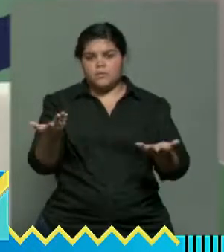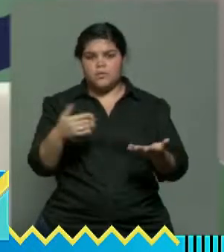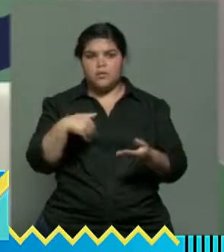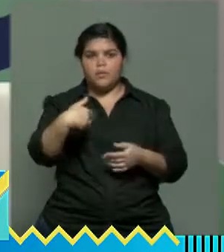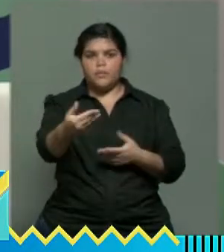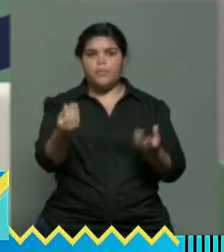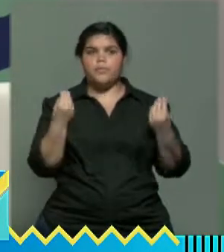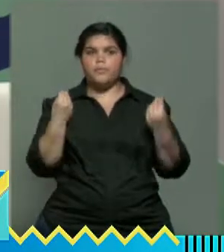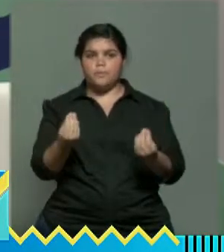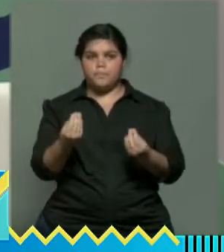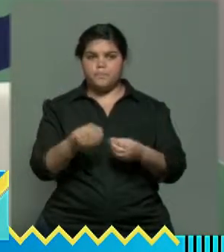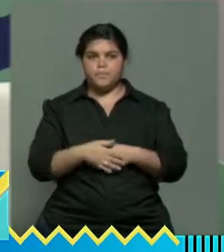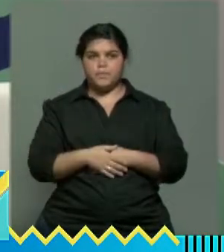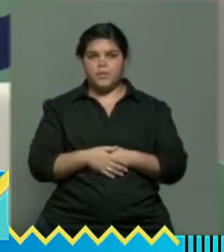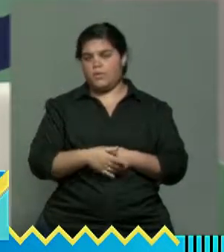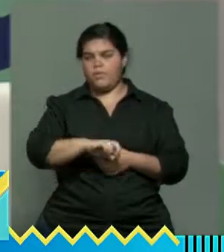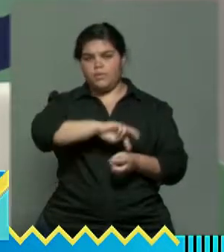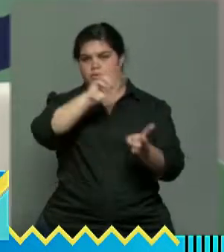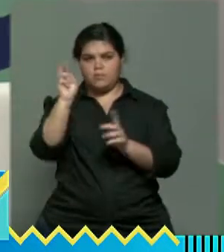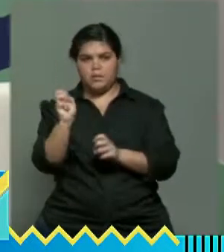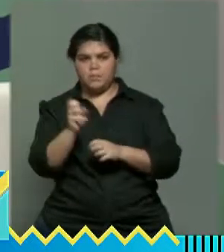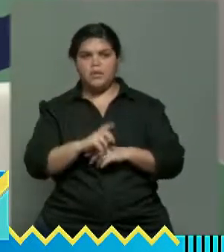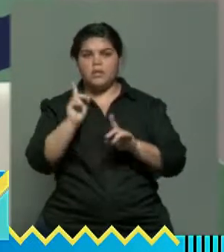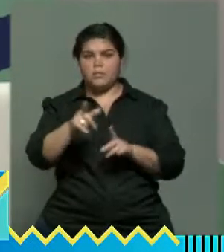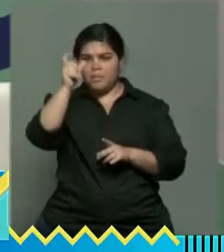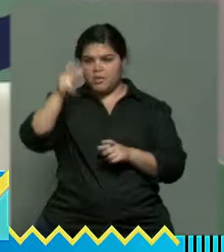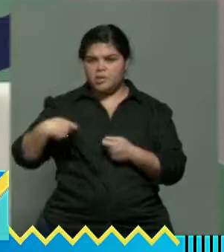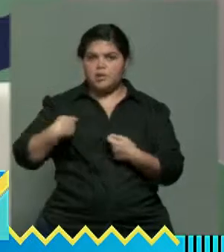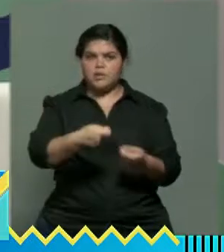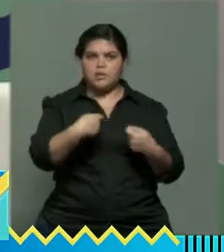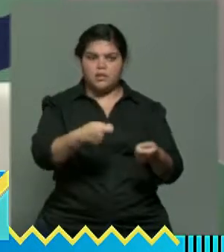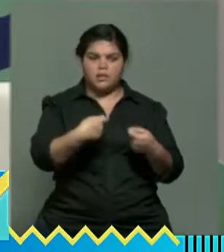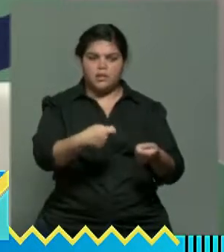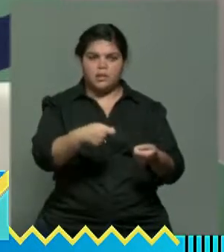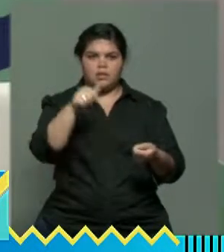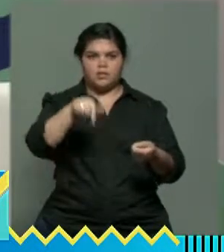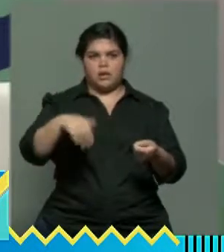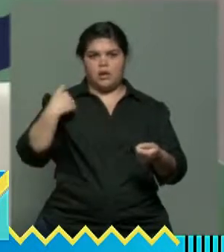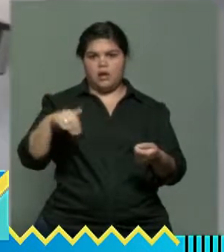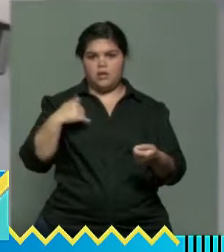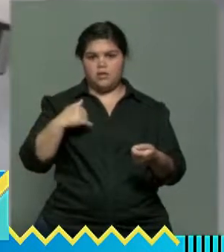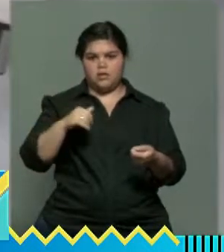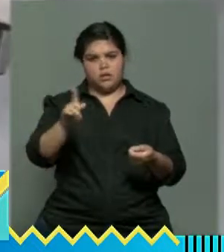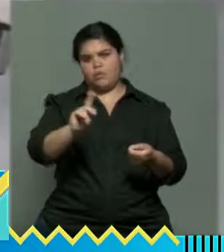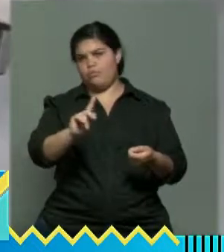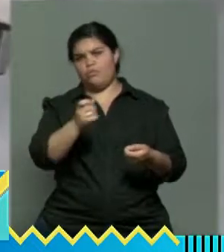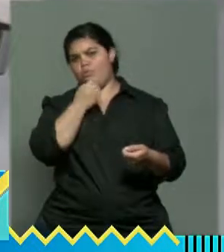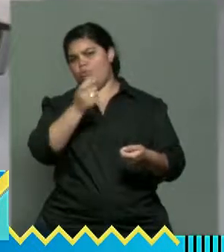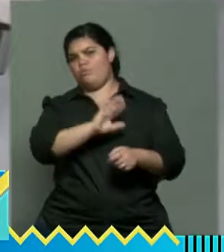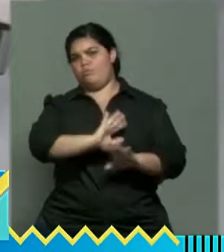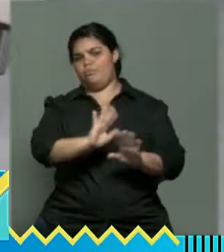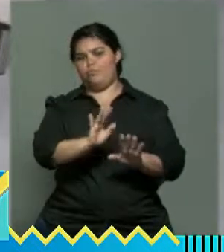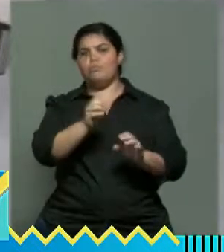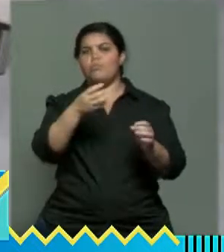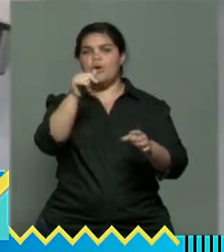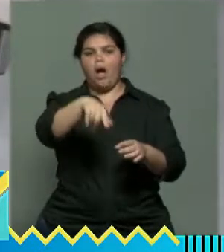Claro. O al tipo que, ponete el otro extremo, que viene a invertir y dice, no, si en este país quieren que se consuma menos. Y no saben que el